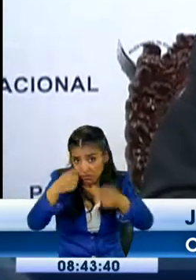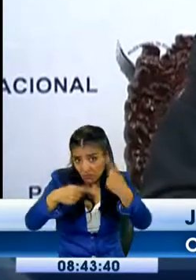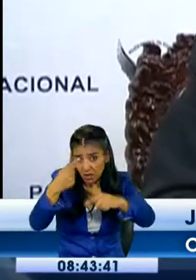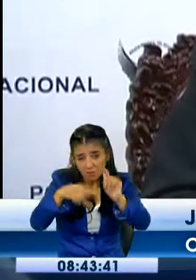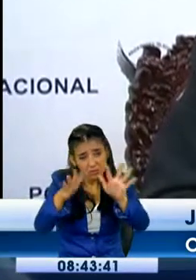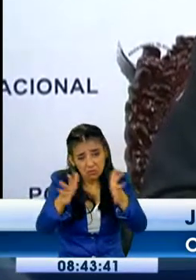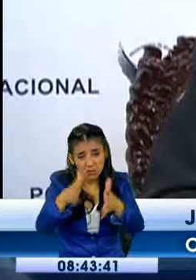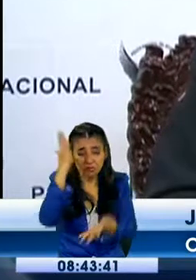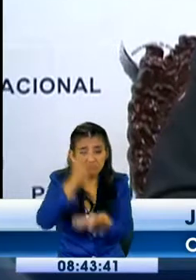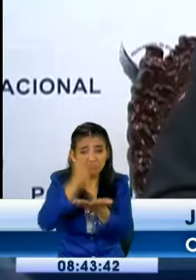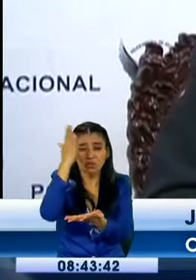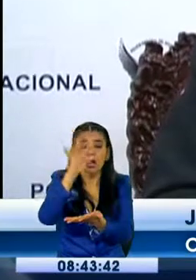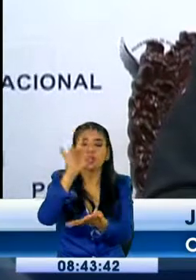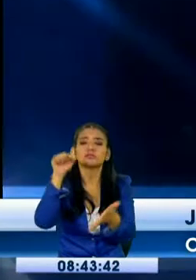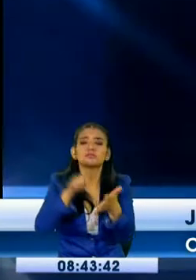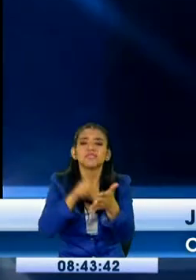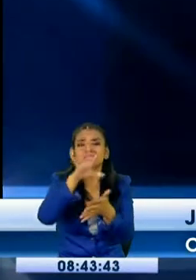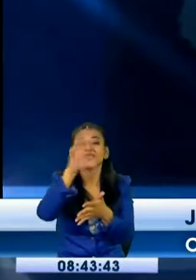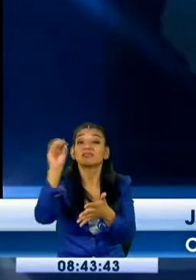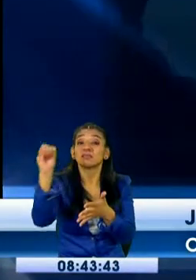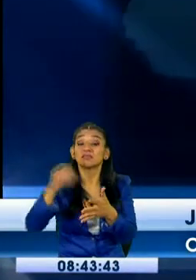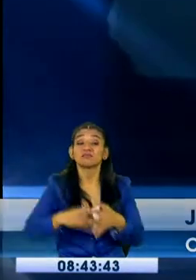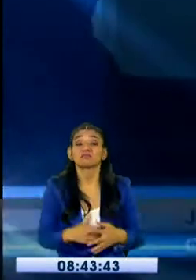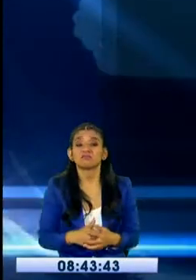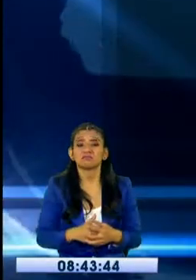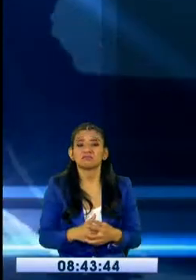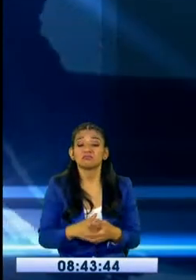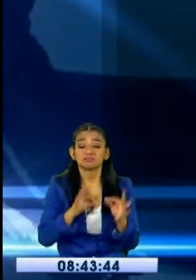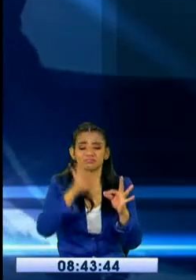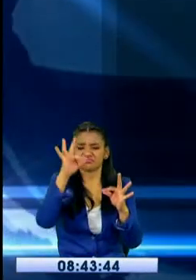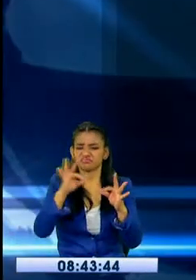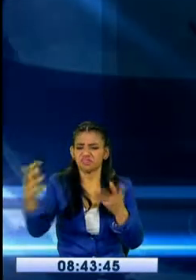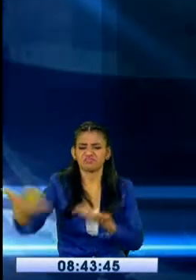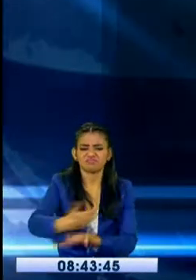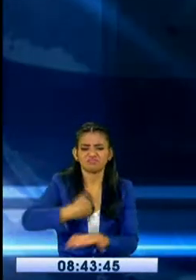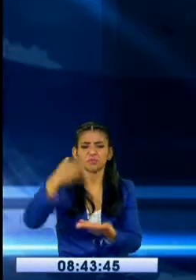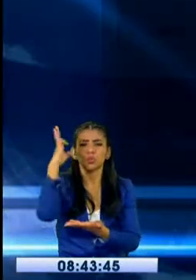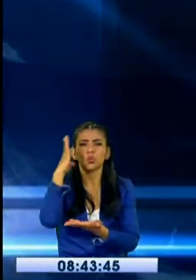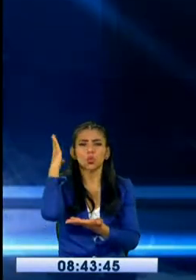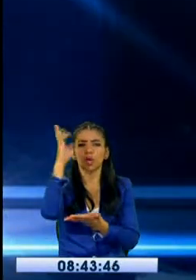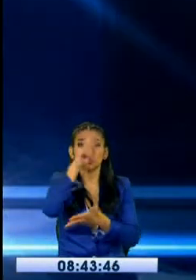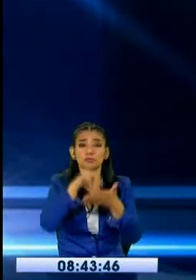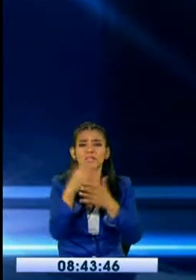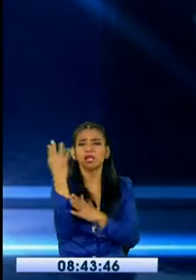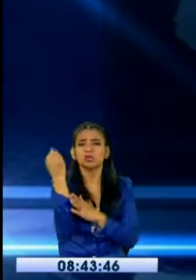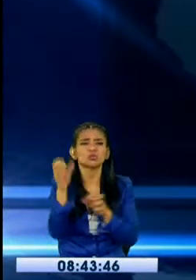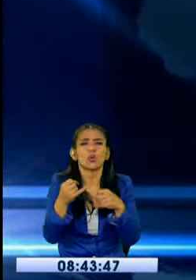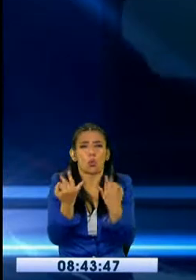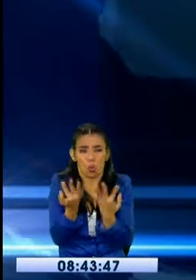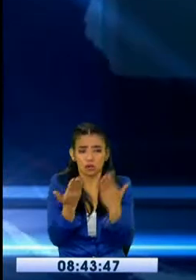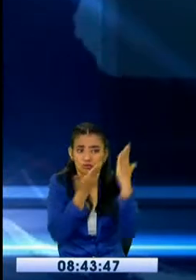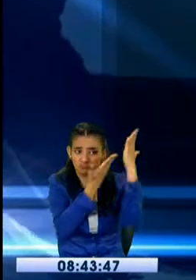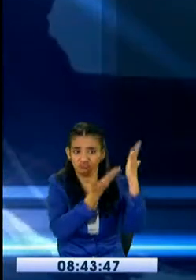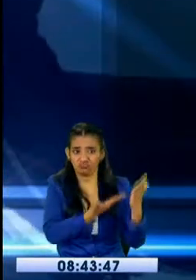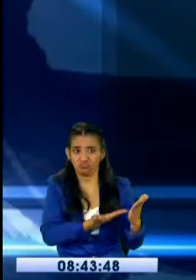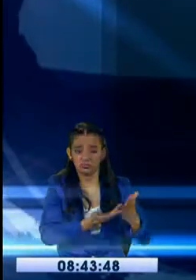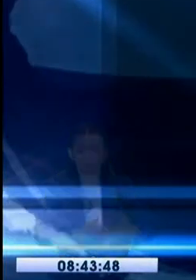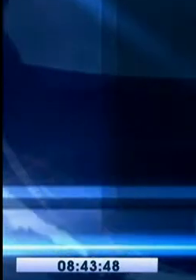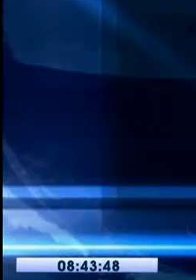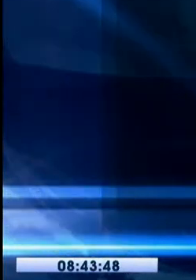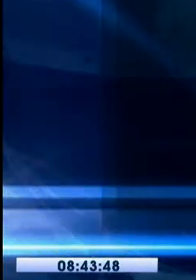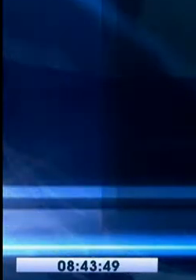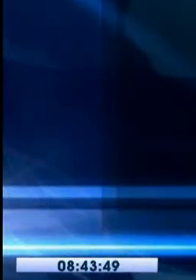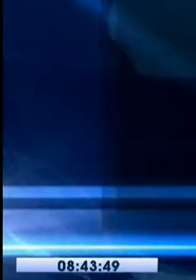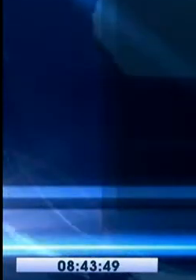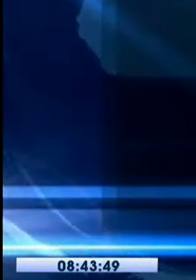consumo son 8,516. Las estadísticas de drogas aprendidas en Carchi en el 2014, 609,992